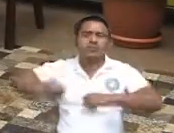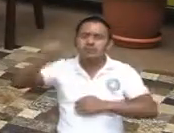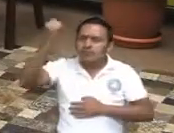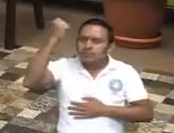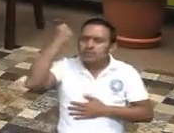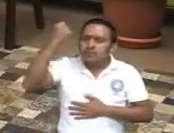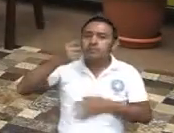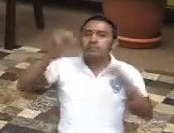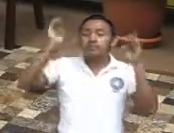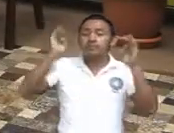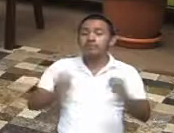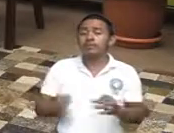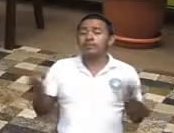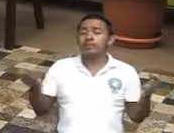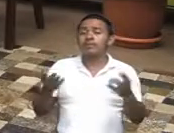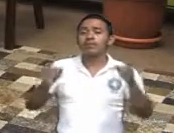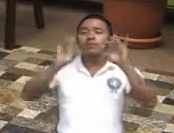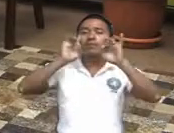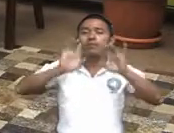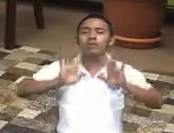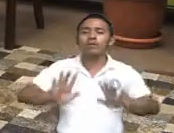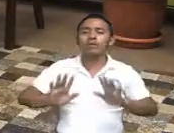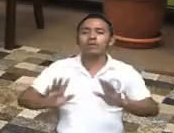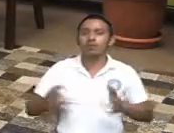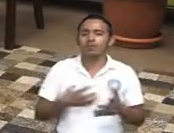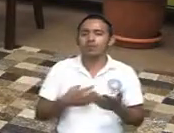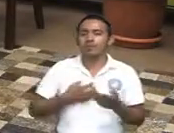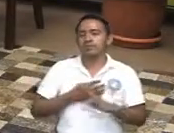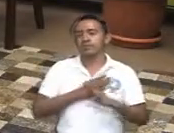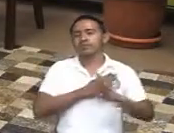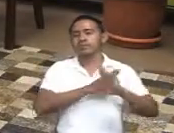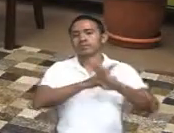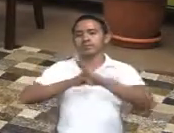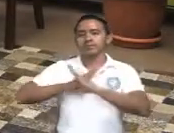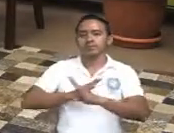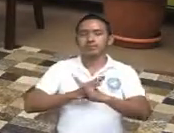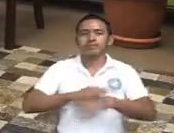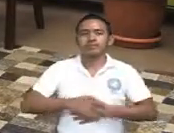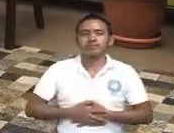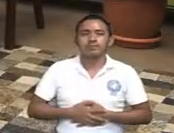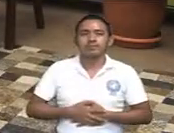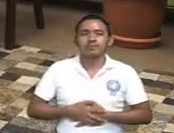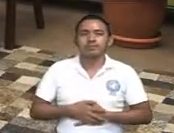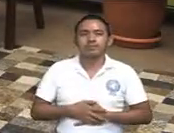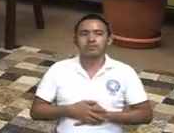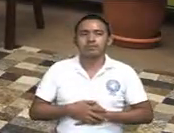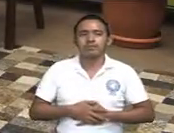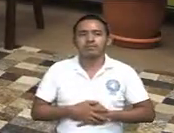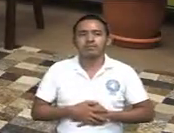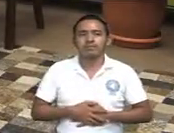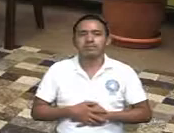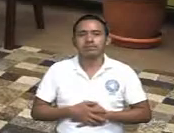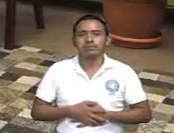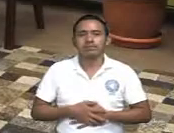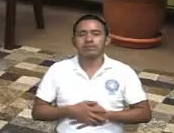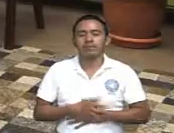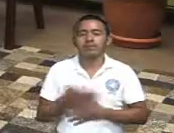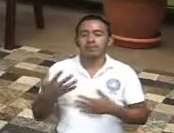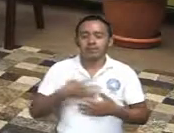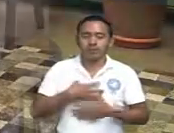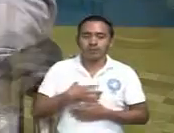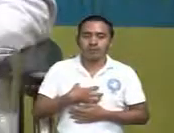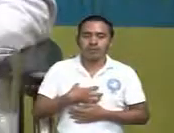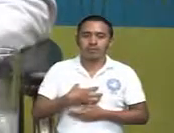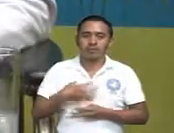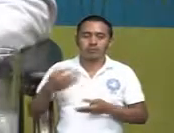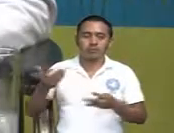cómo debemos cuidarlo qué problemas podemos tener si en caso tenemos alguna enfermedad la estructura